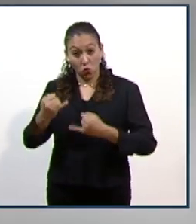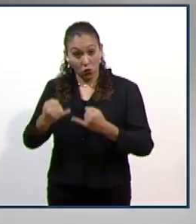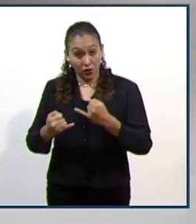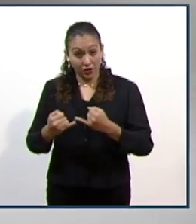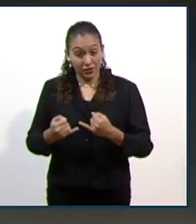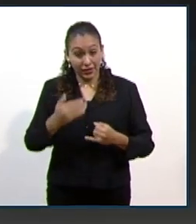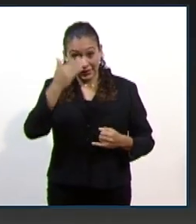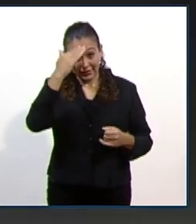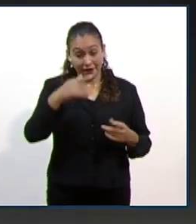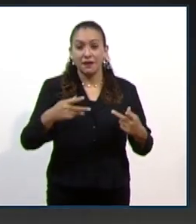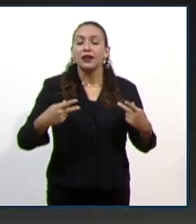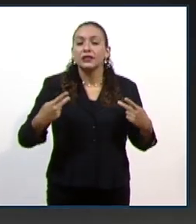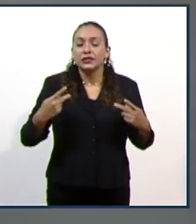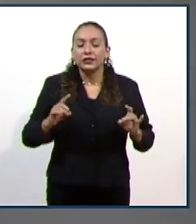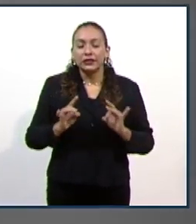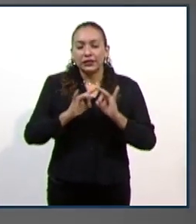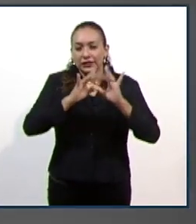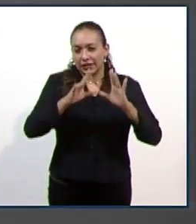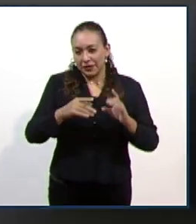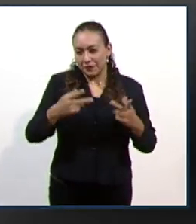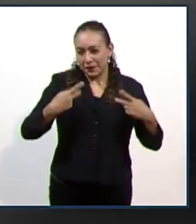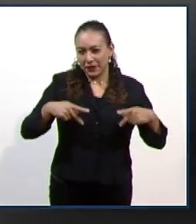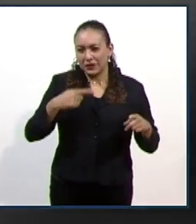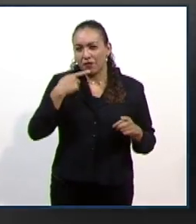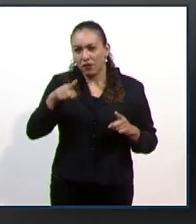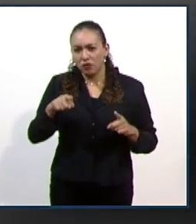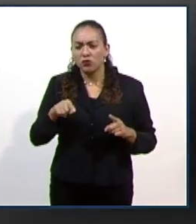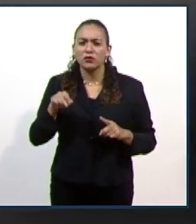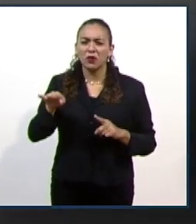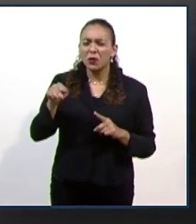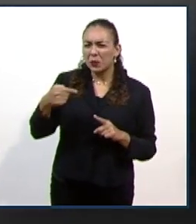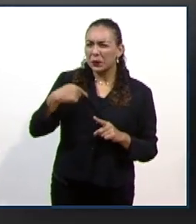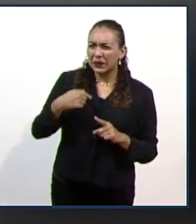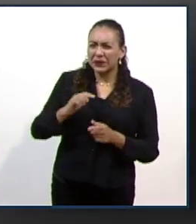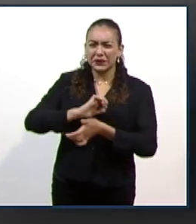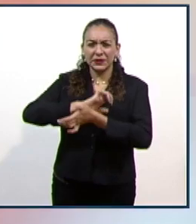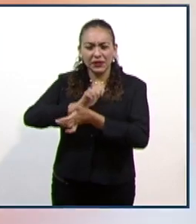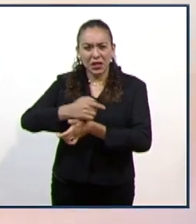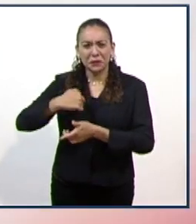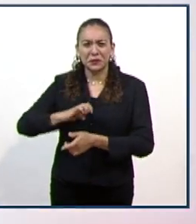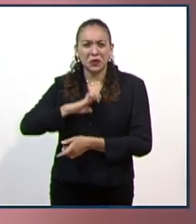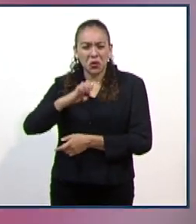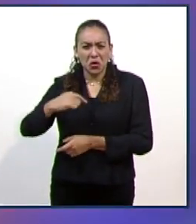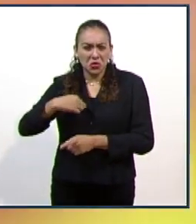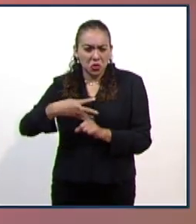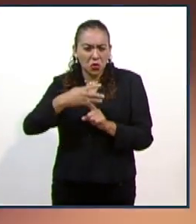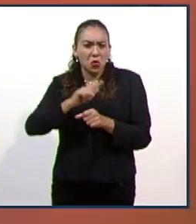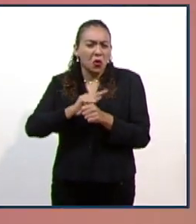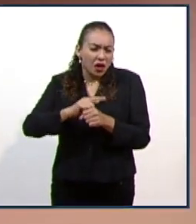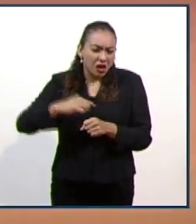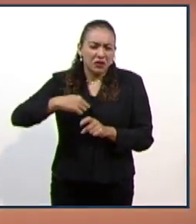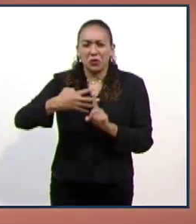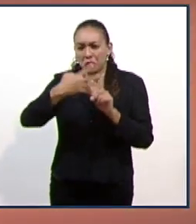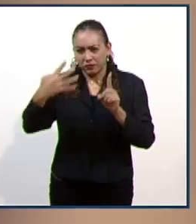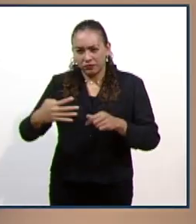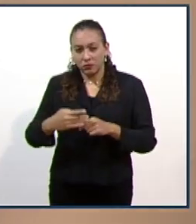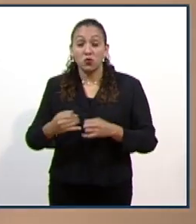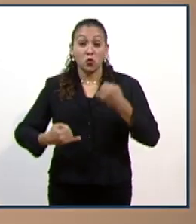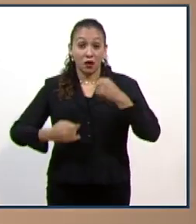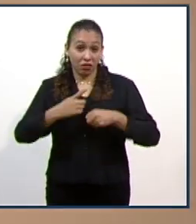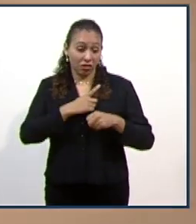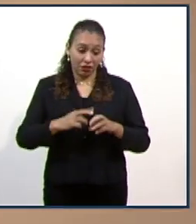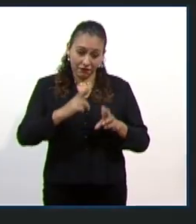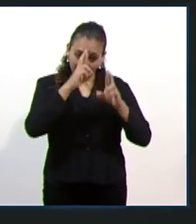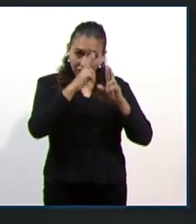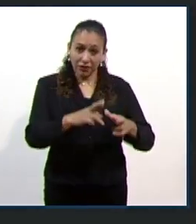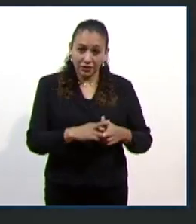su credibilidad. En los casos relacionados con niñas, niños y adolescentes, se deben reconocer los diversos modelos de familia.